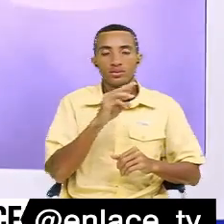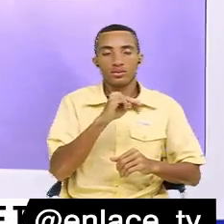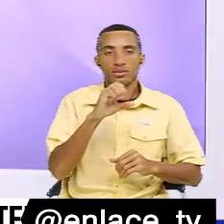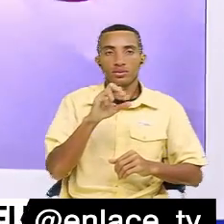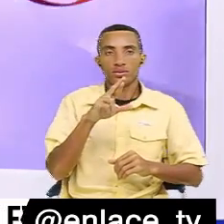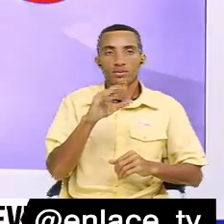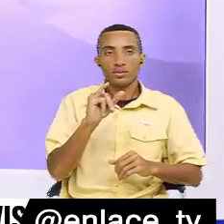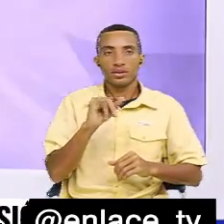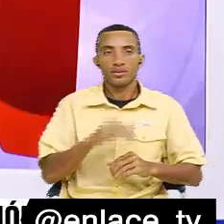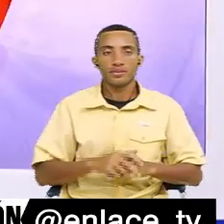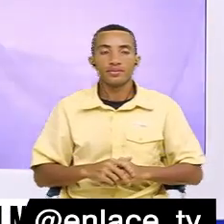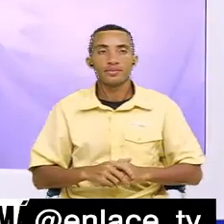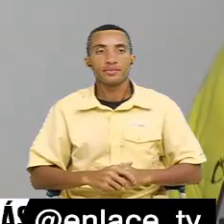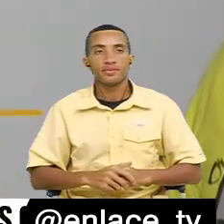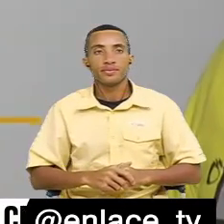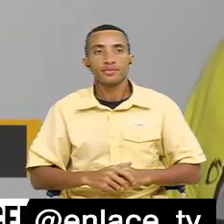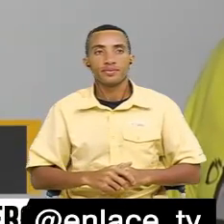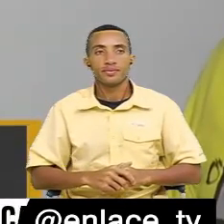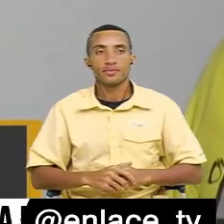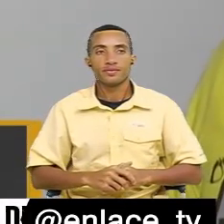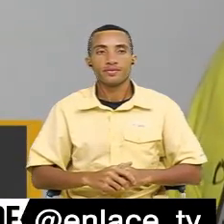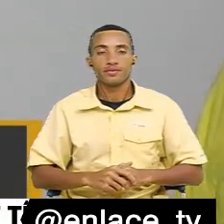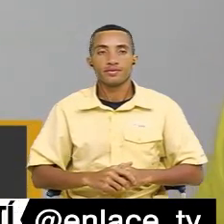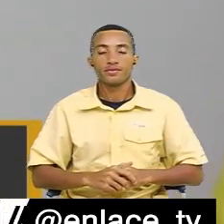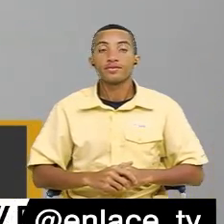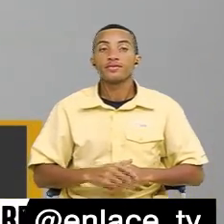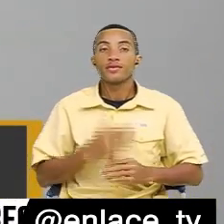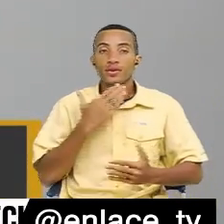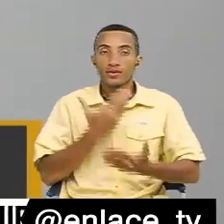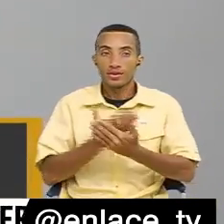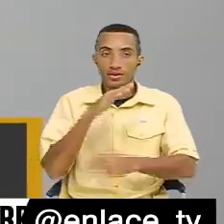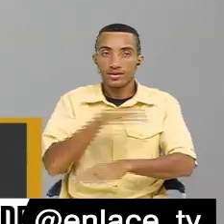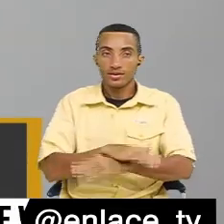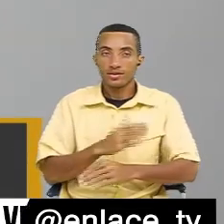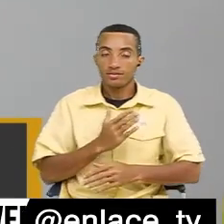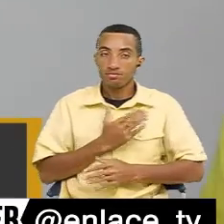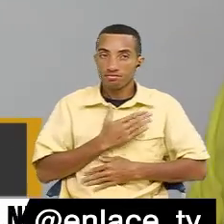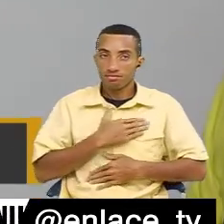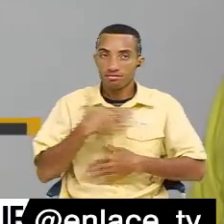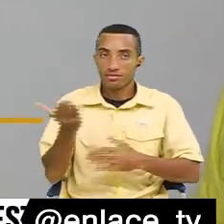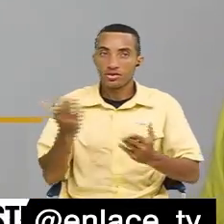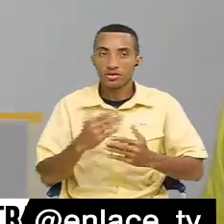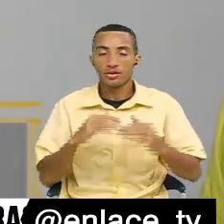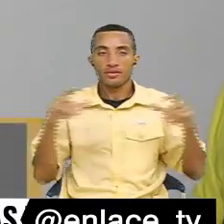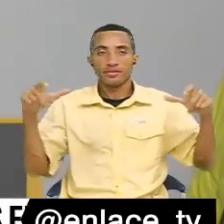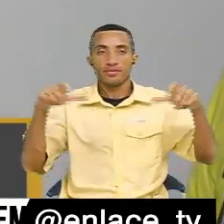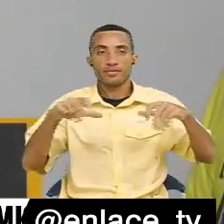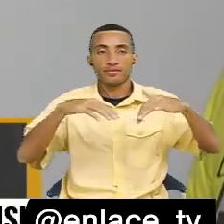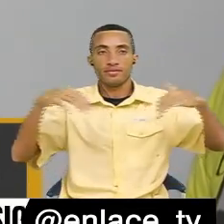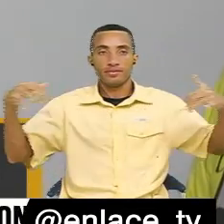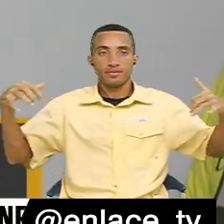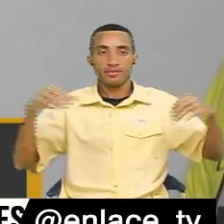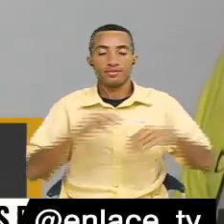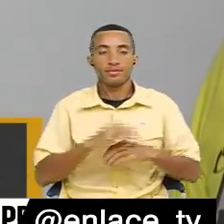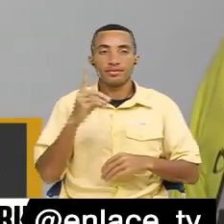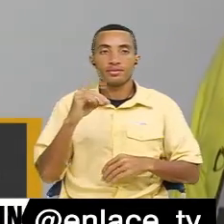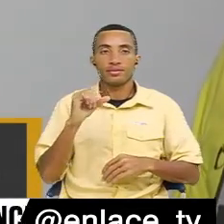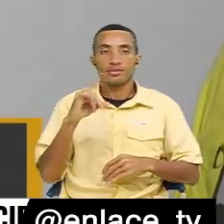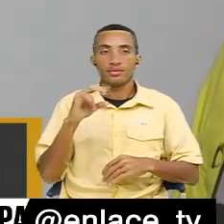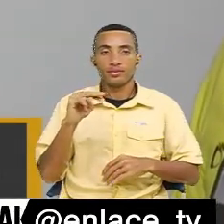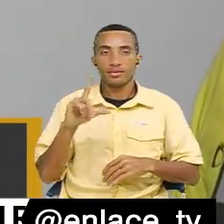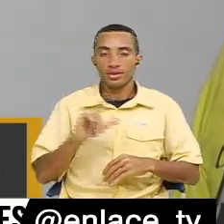Saludos. Hola Pocho, buenas tardes, los saludo desde el estadio Daniel Villa Zapata, ya todo se encuentra prácticamente preparado